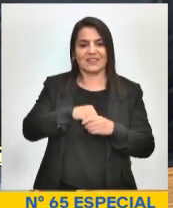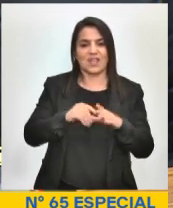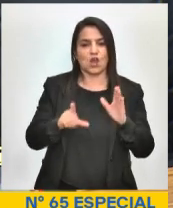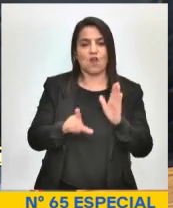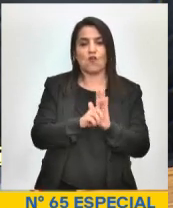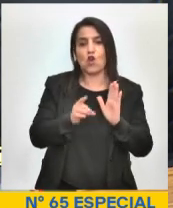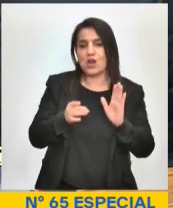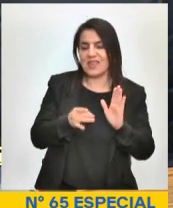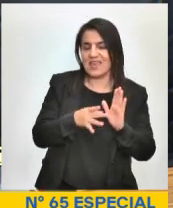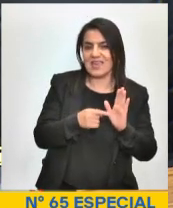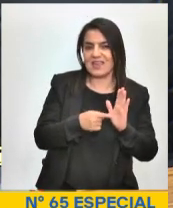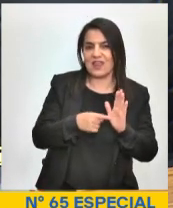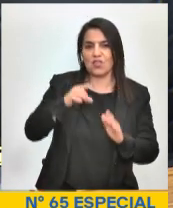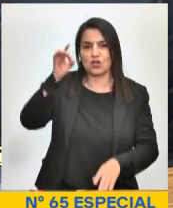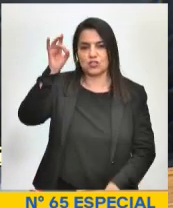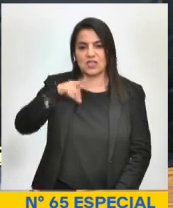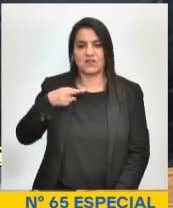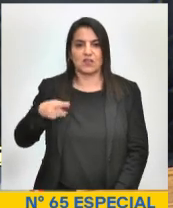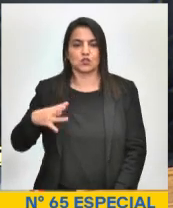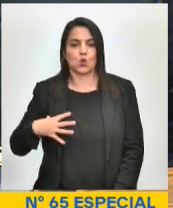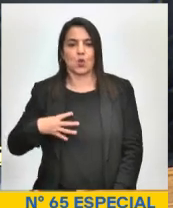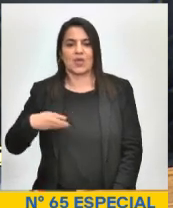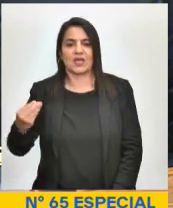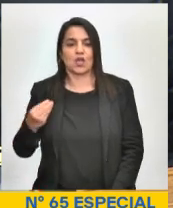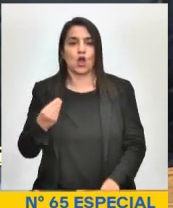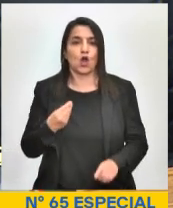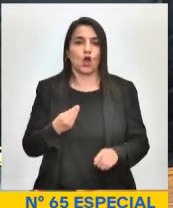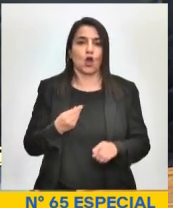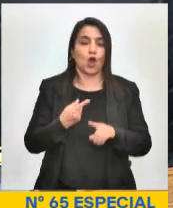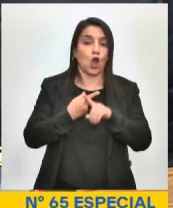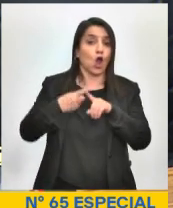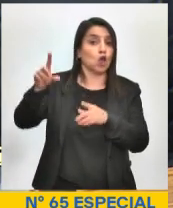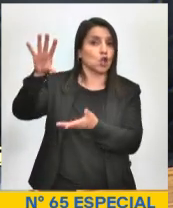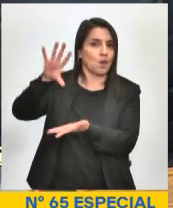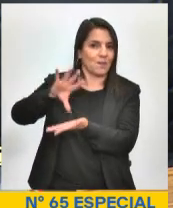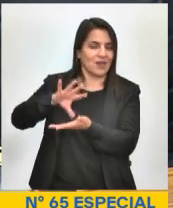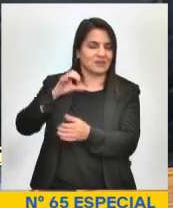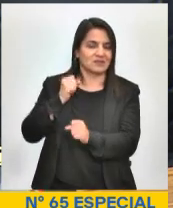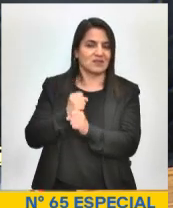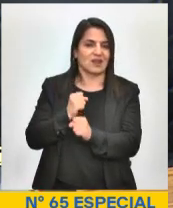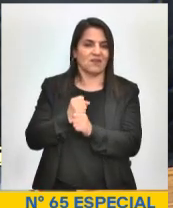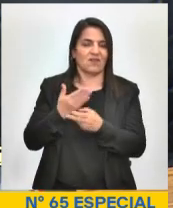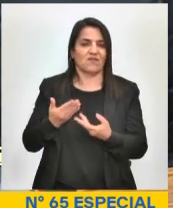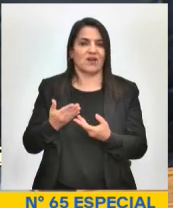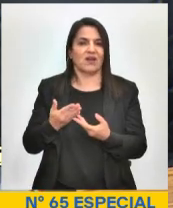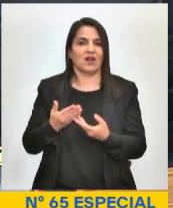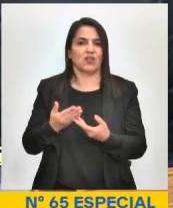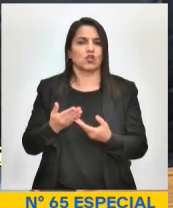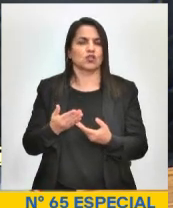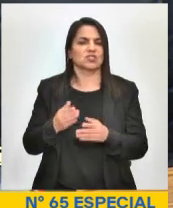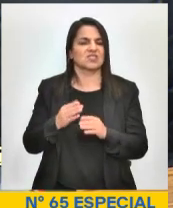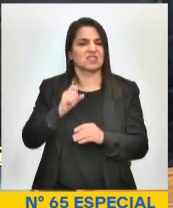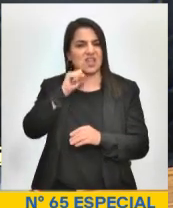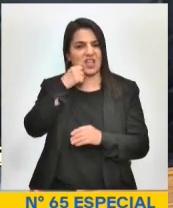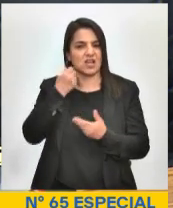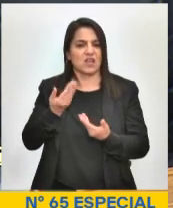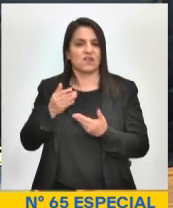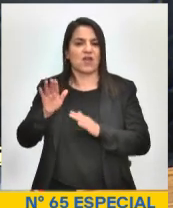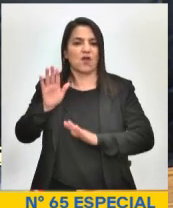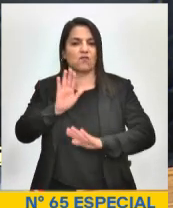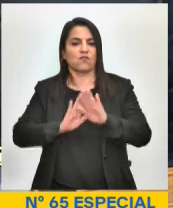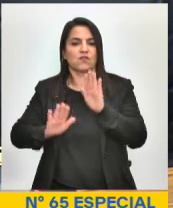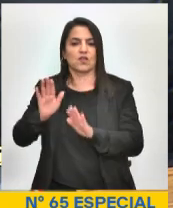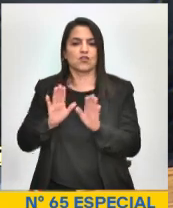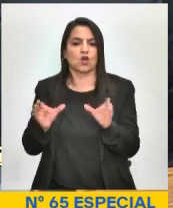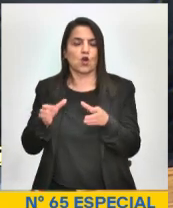sabiendas por el juez Muñoz por parte de su hija, quien se encontraba fuera del territorio jurisdiccional. Lo anterior fue usado como un privilegio y se excusó en la protección de grupos de